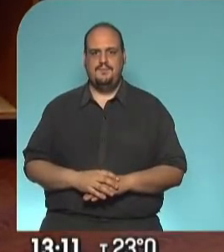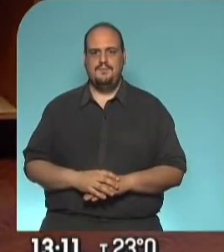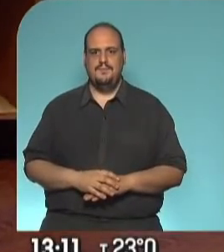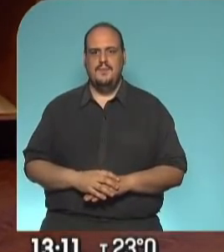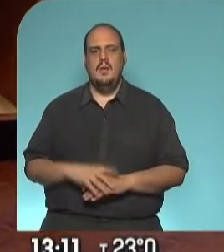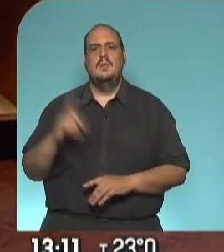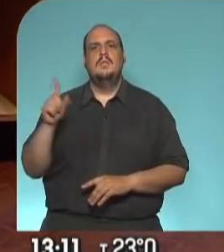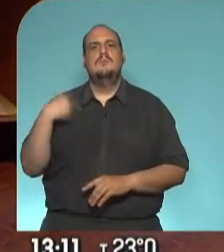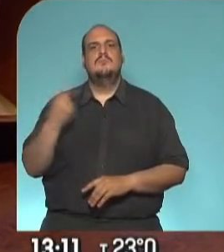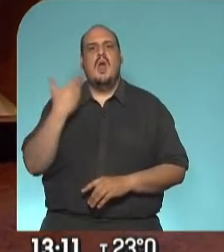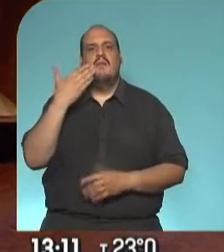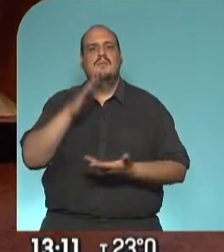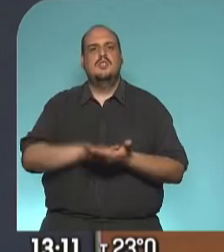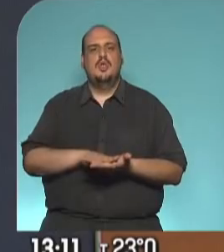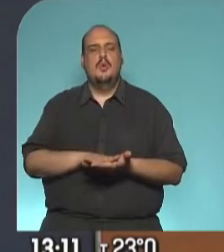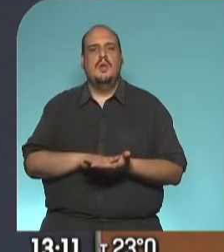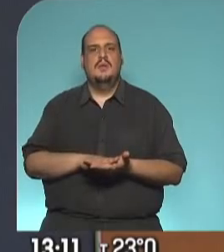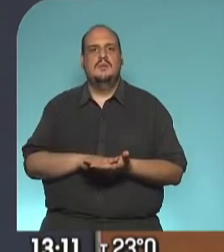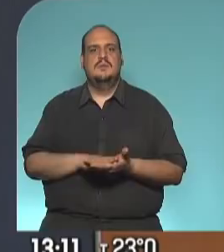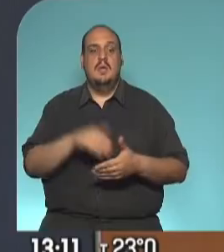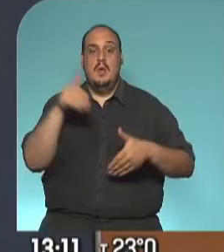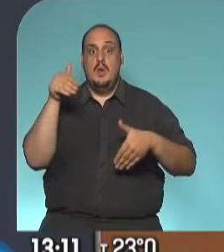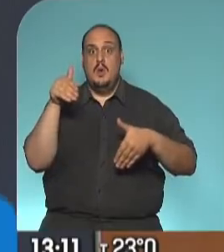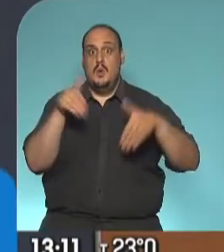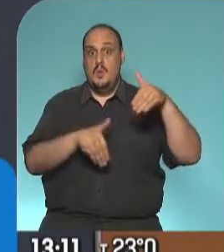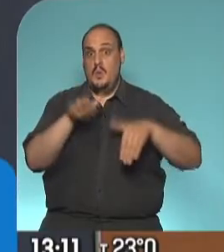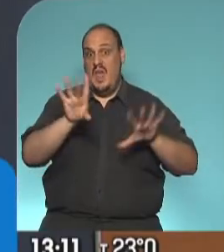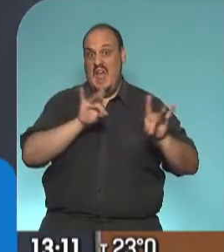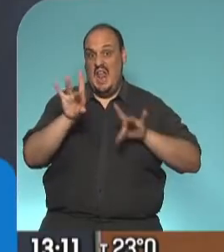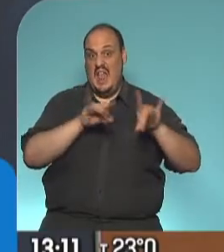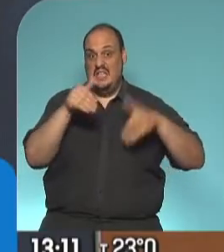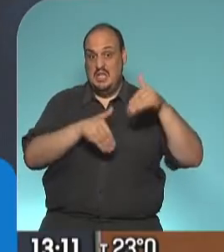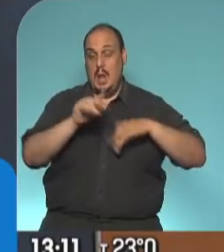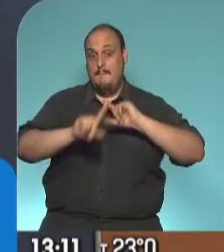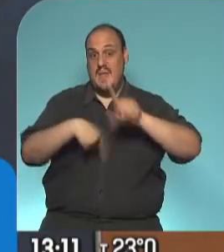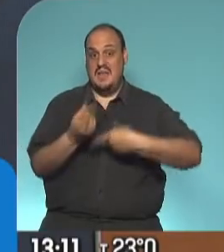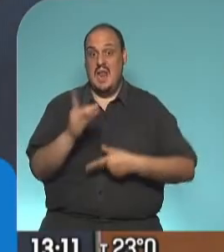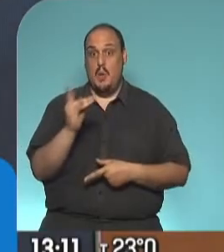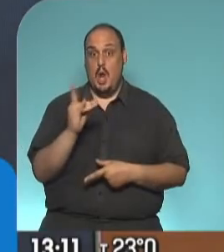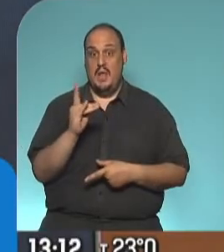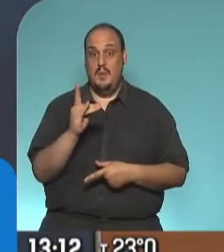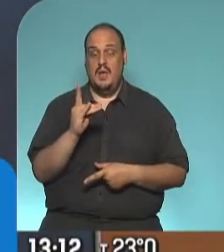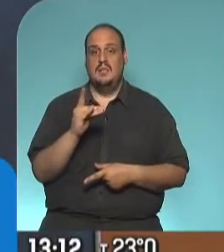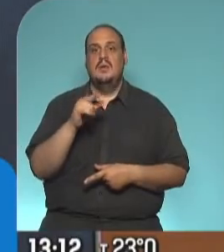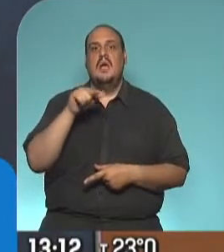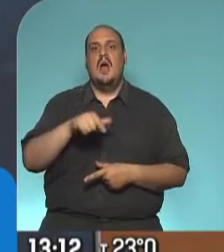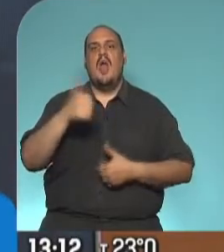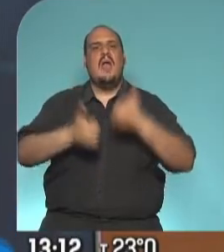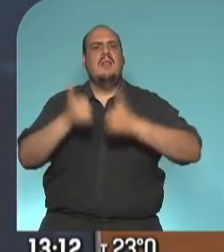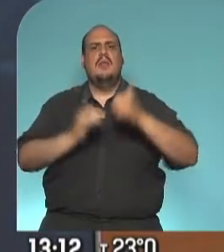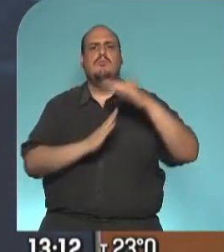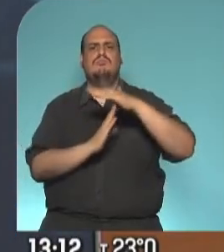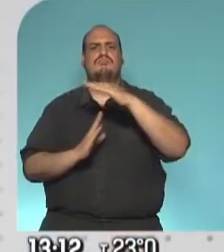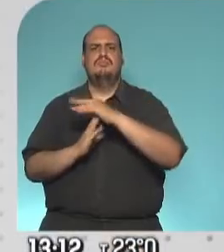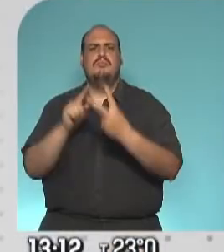Venimos hablando de las elecciones decisivas, decía Rulo recién, elecciones mañana en Bolivia. Veamos ahora cuáles son los dos candidatos principales.